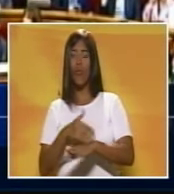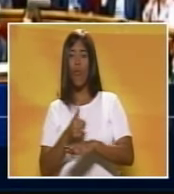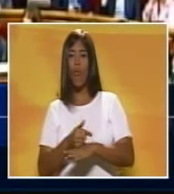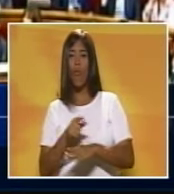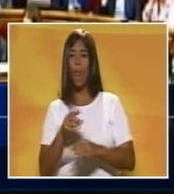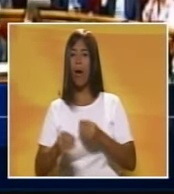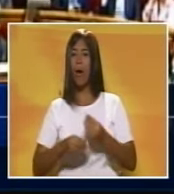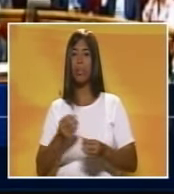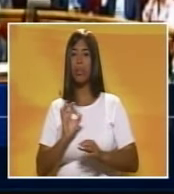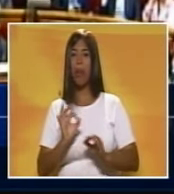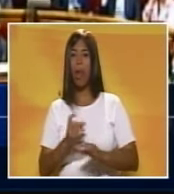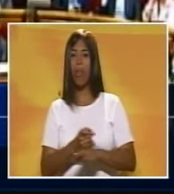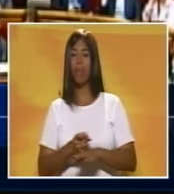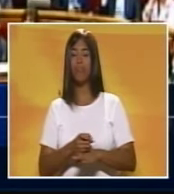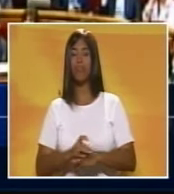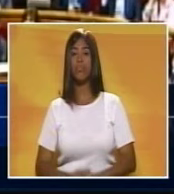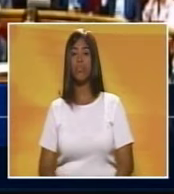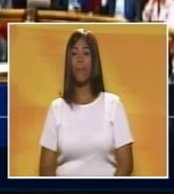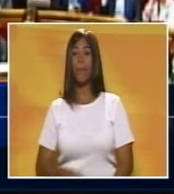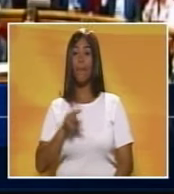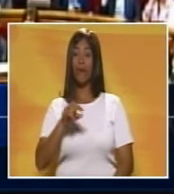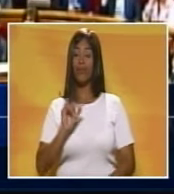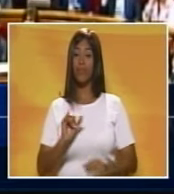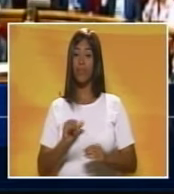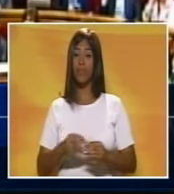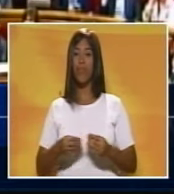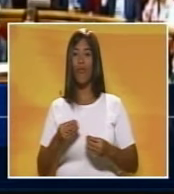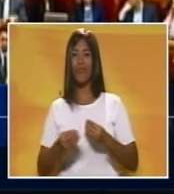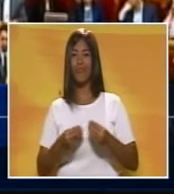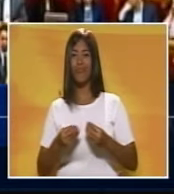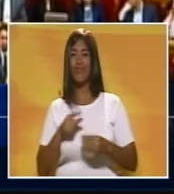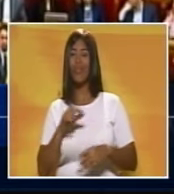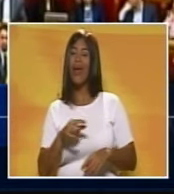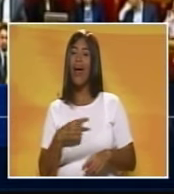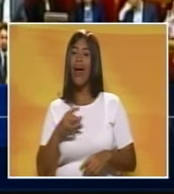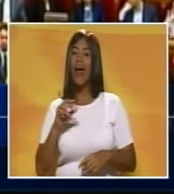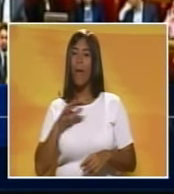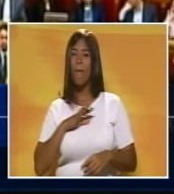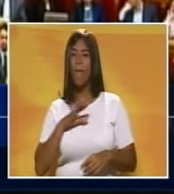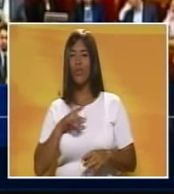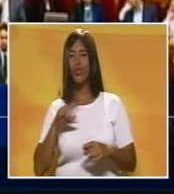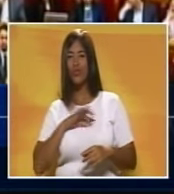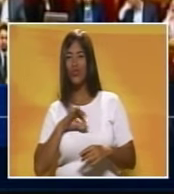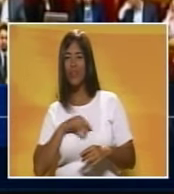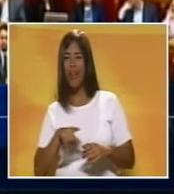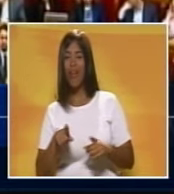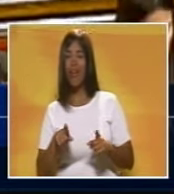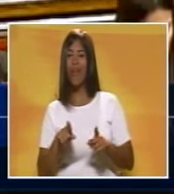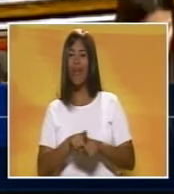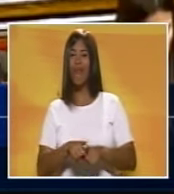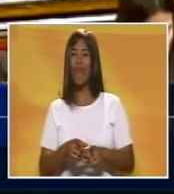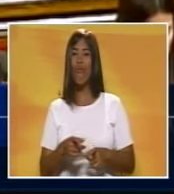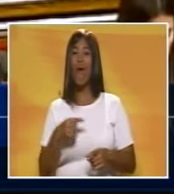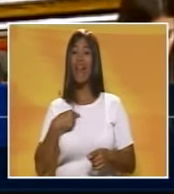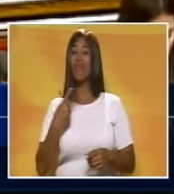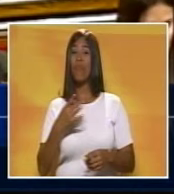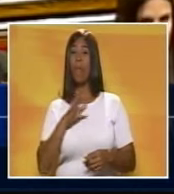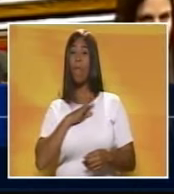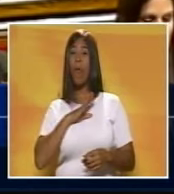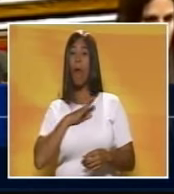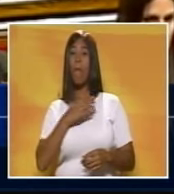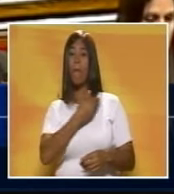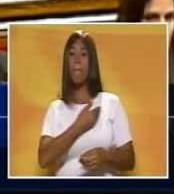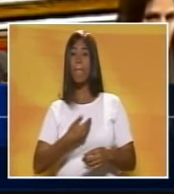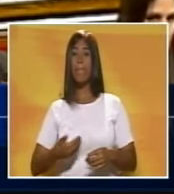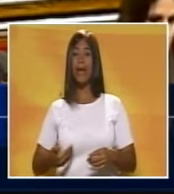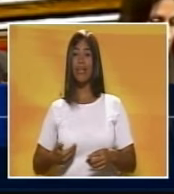ese ejecutivo. La moción impulsada por los socialistas catalanes no tiene un resultado vinculante, ya que solo compete al presidente